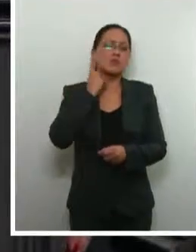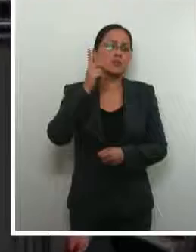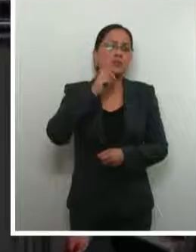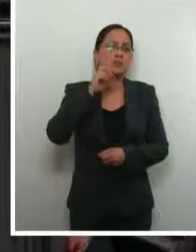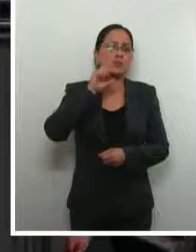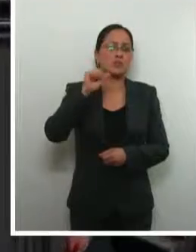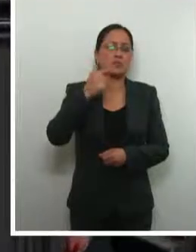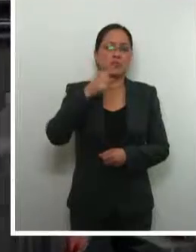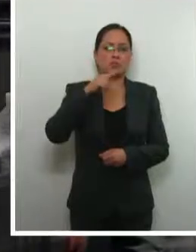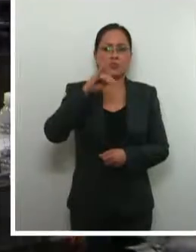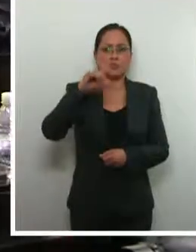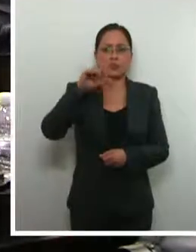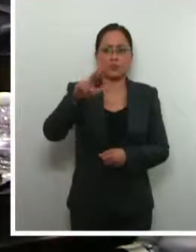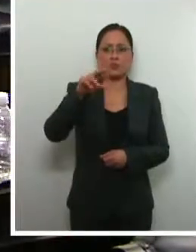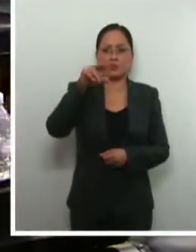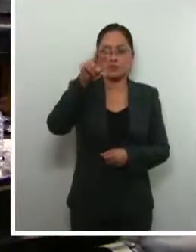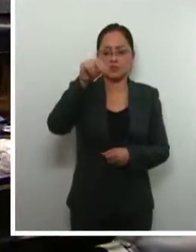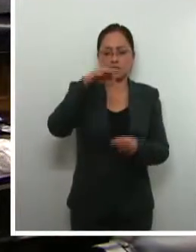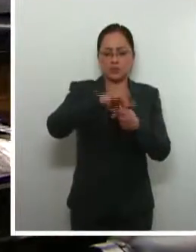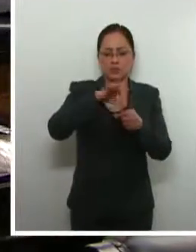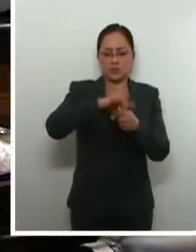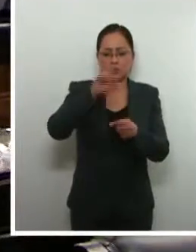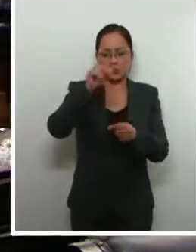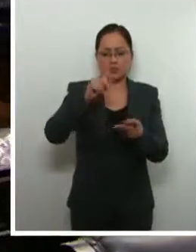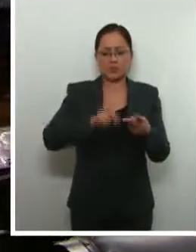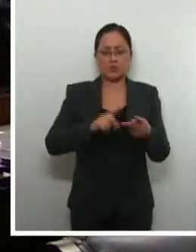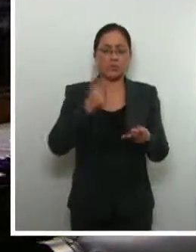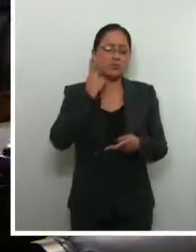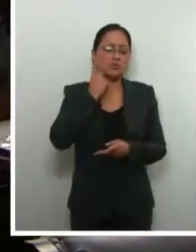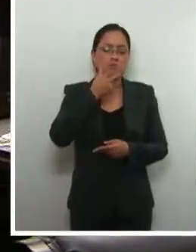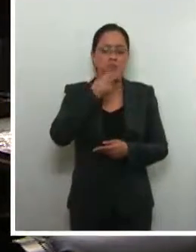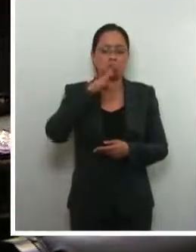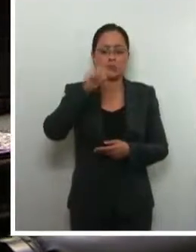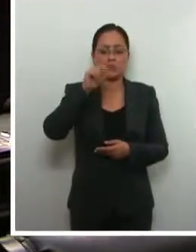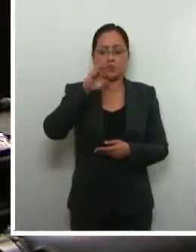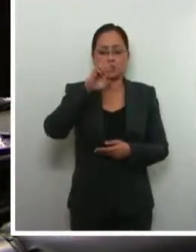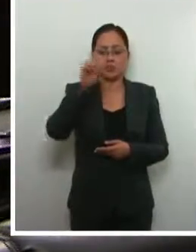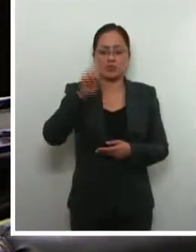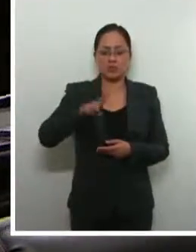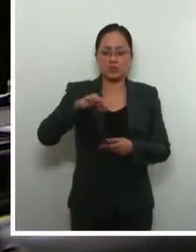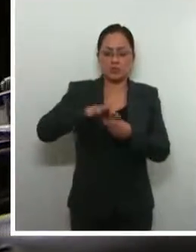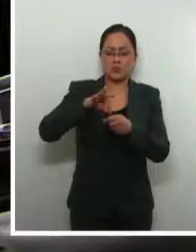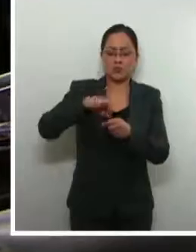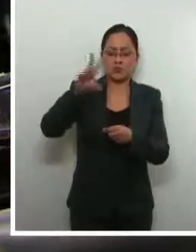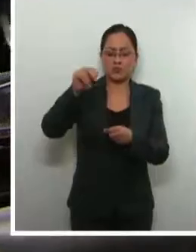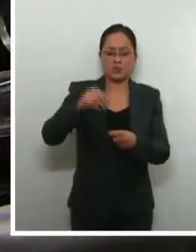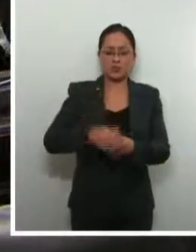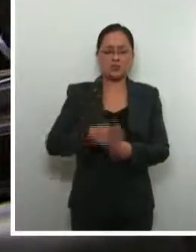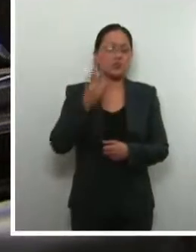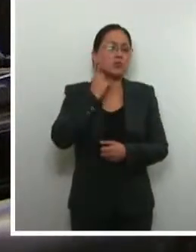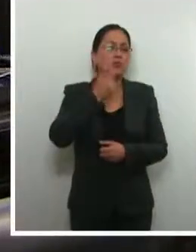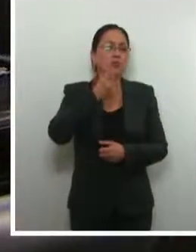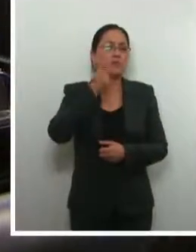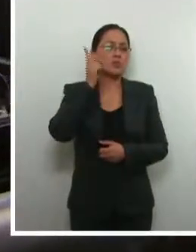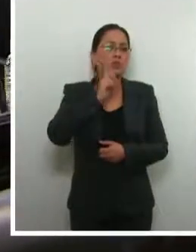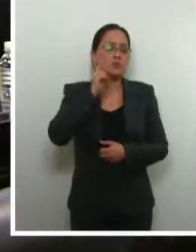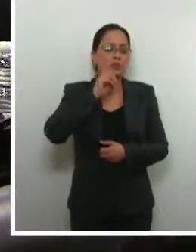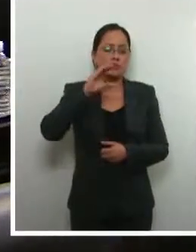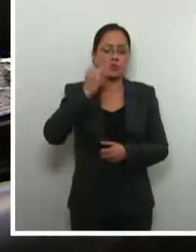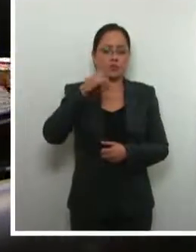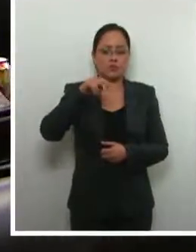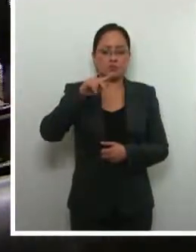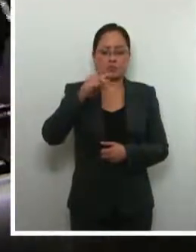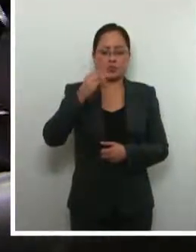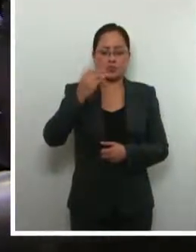Aguilar, en contra. Diputado Báez, en contra. Diputada Cintia